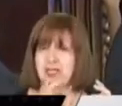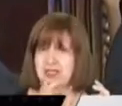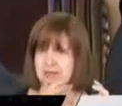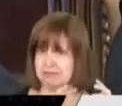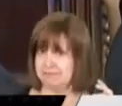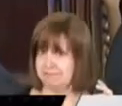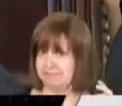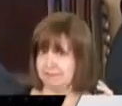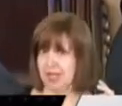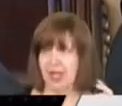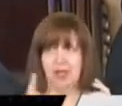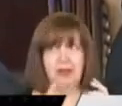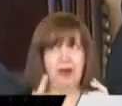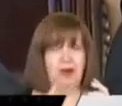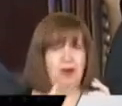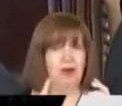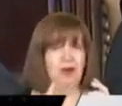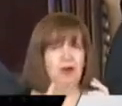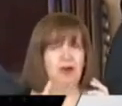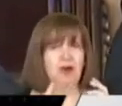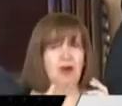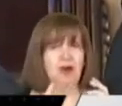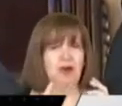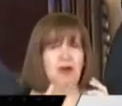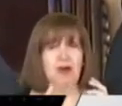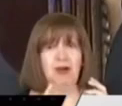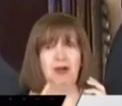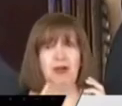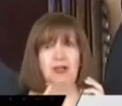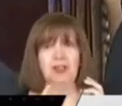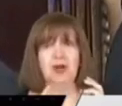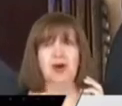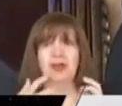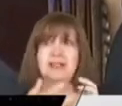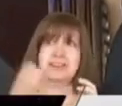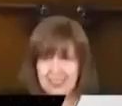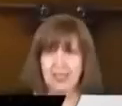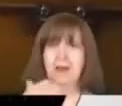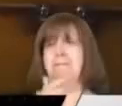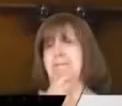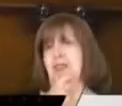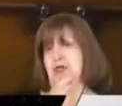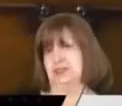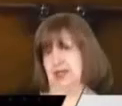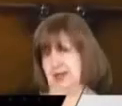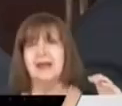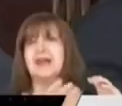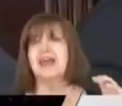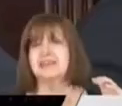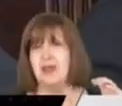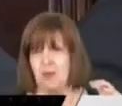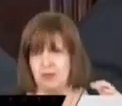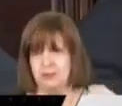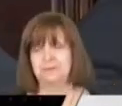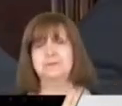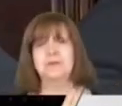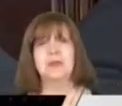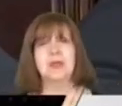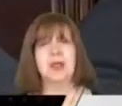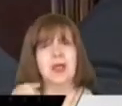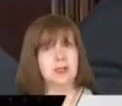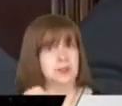y no que caiga en la necesidad del ajuste porque no eran de su propiedad esta modificación